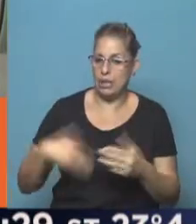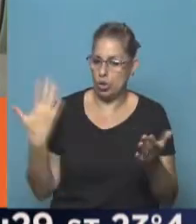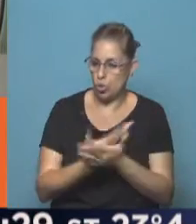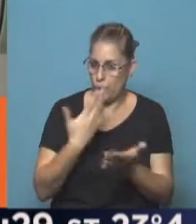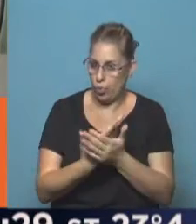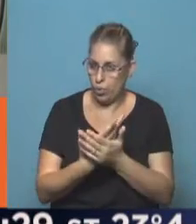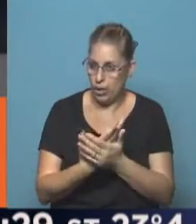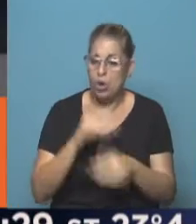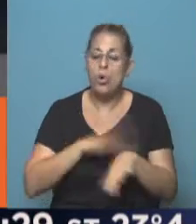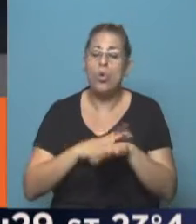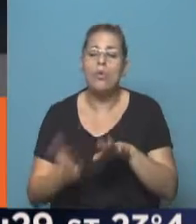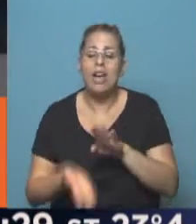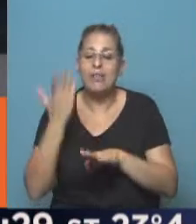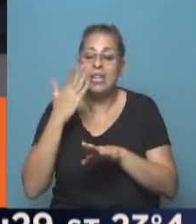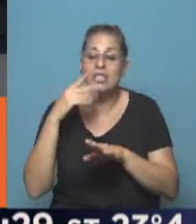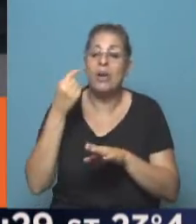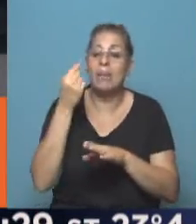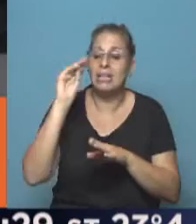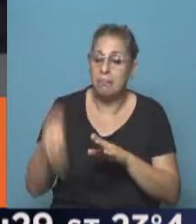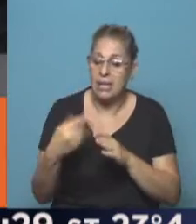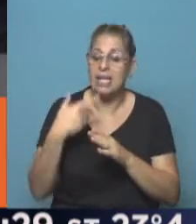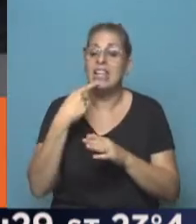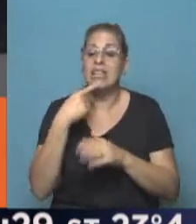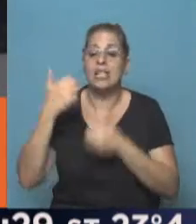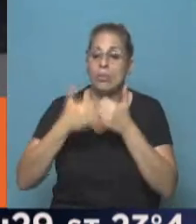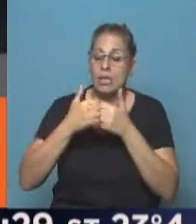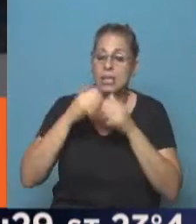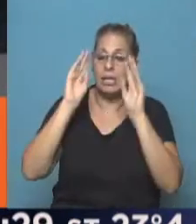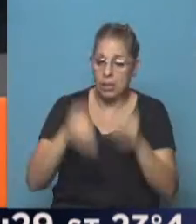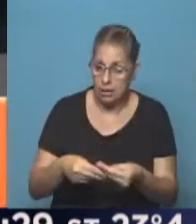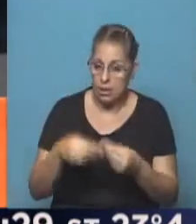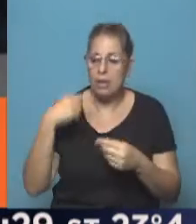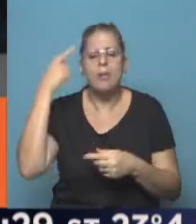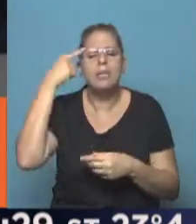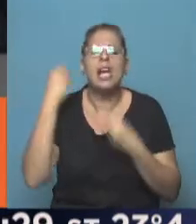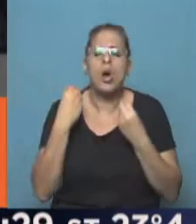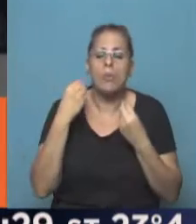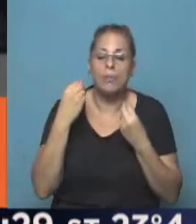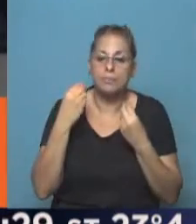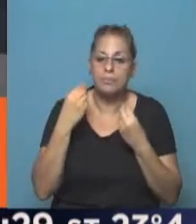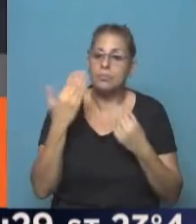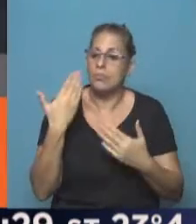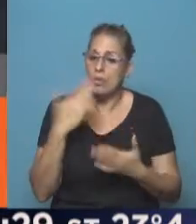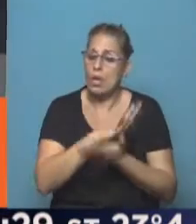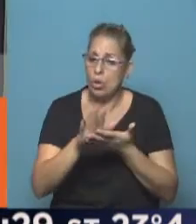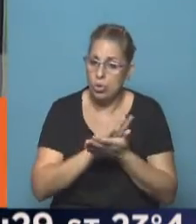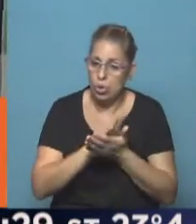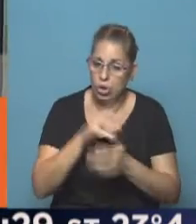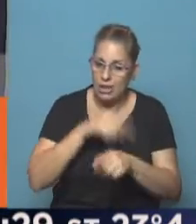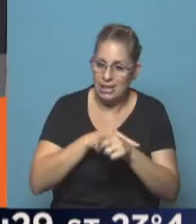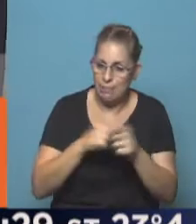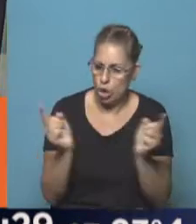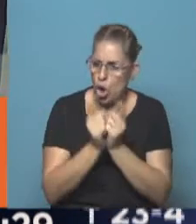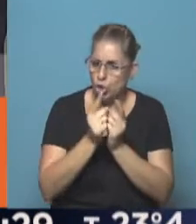Está licuado por la inflación. Lo que ocurre es que los procesos concursales en la ley de quiebras están pensados para que puedan ser resueltos en el plazo de 1 año y